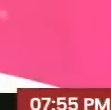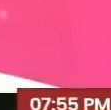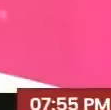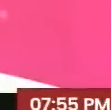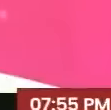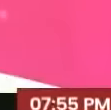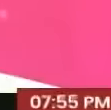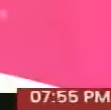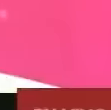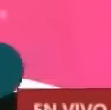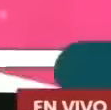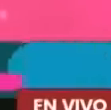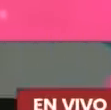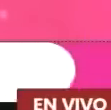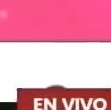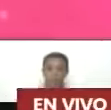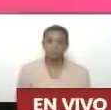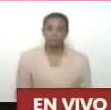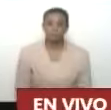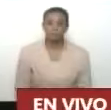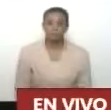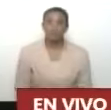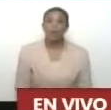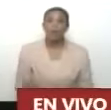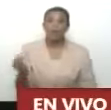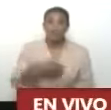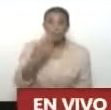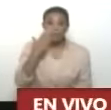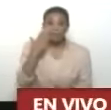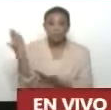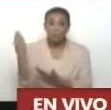fíjate. Él habla de enero a septiembre,